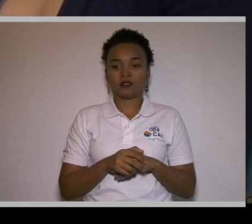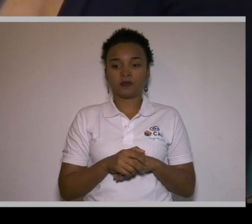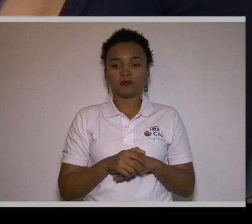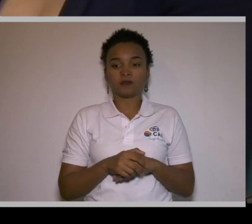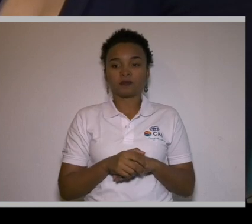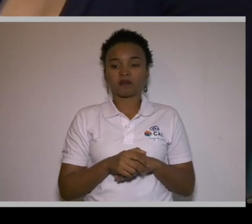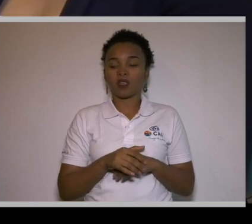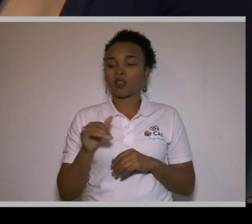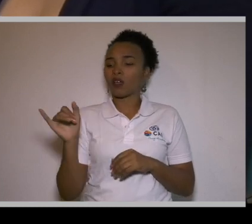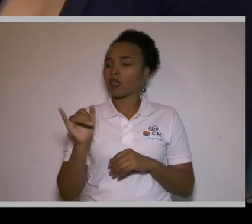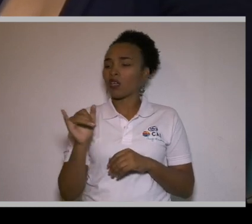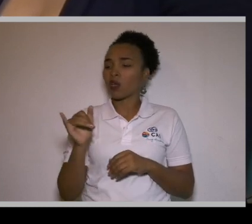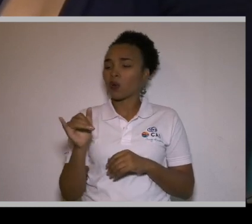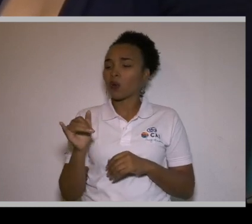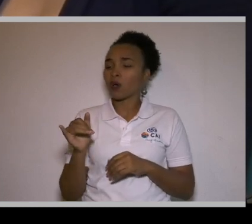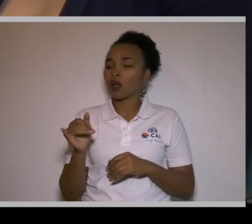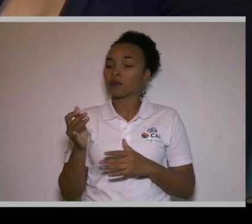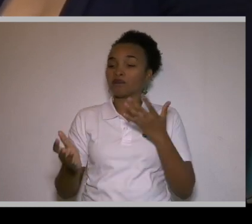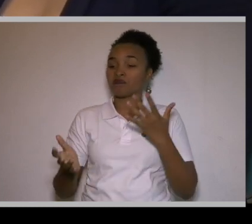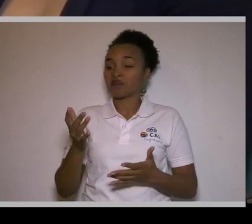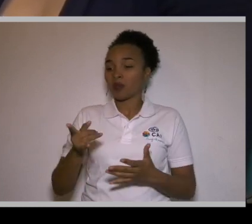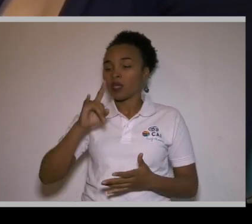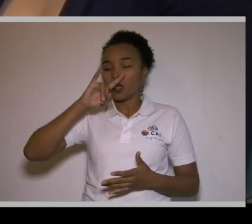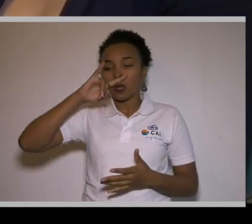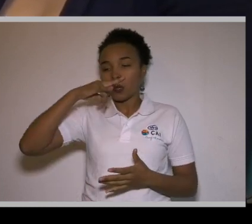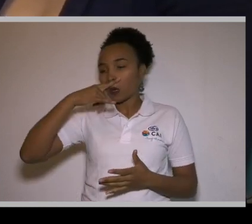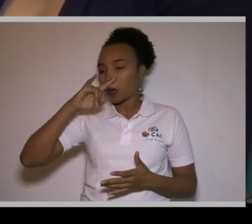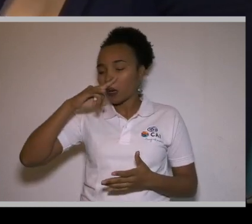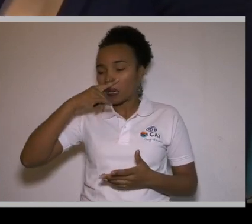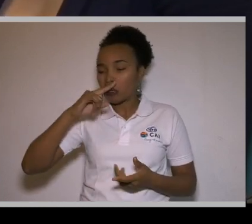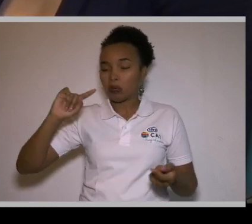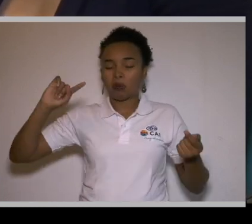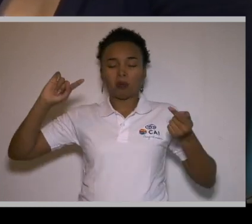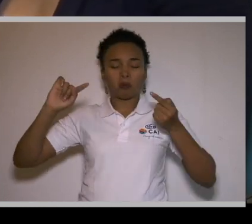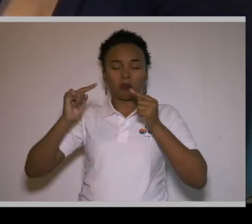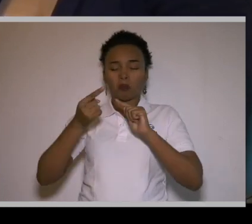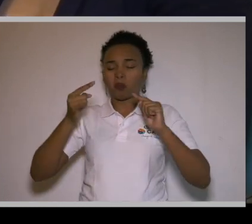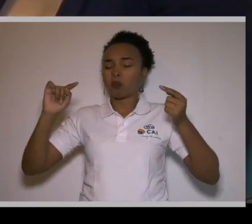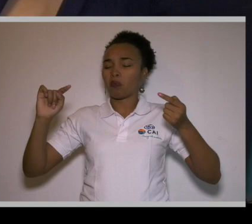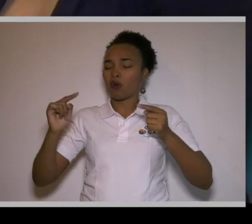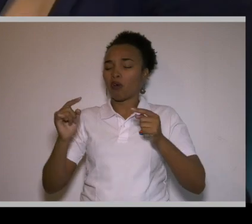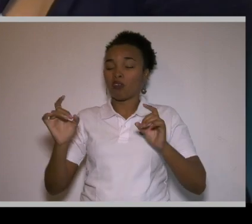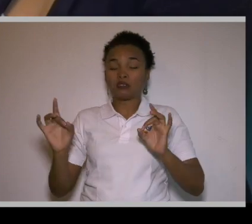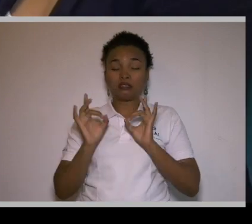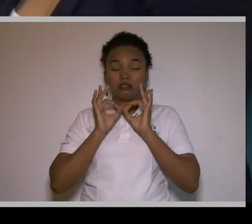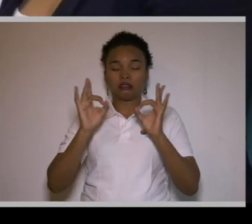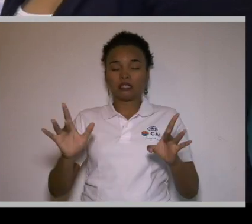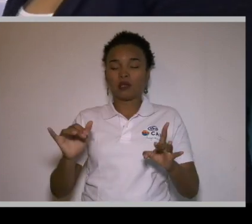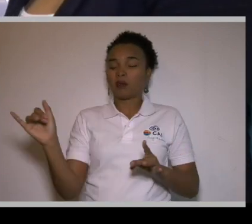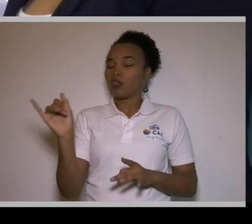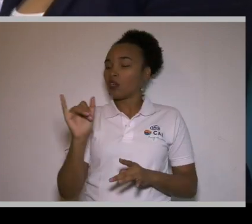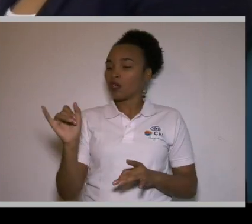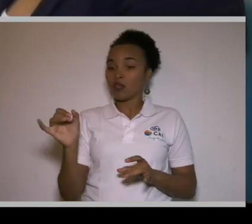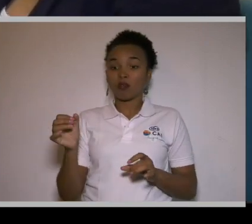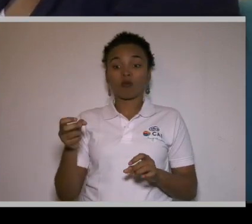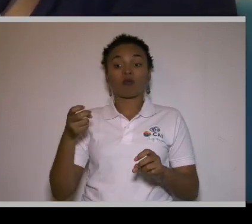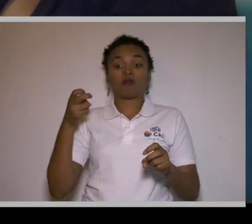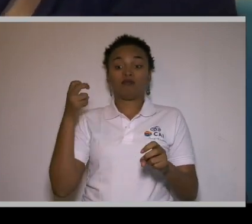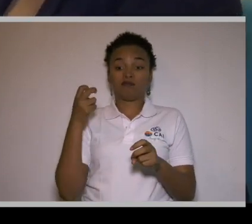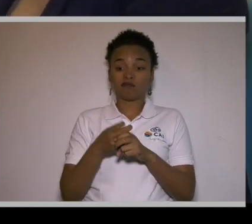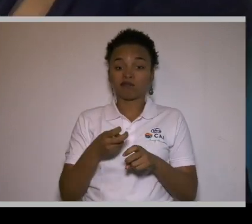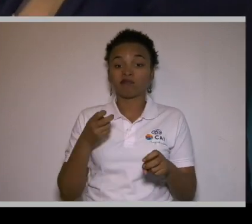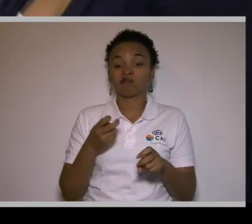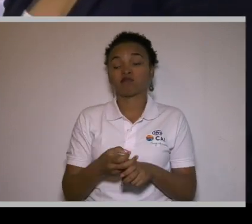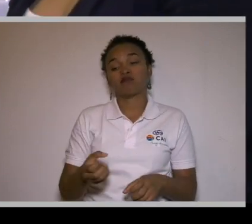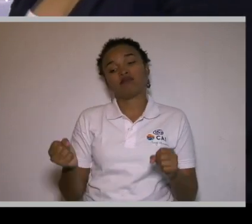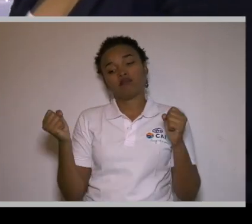fractura y eso ocasiona grandes problemas, aparte de mucho dolor, ¿verdad?, en los niños. ¿Qué es lo que sucede, doctora, cuando se